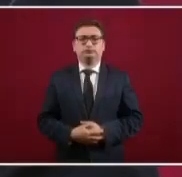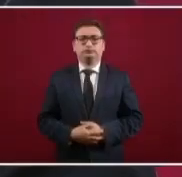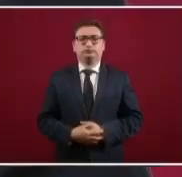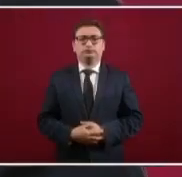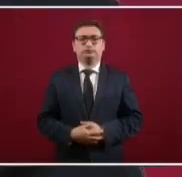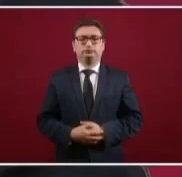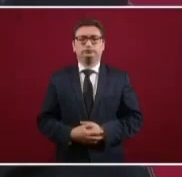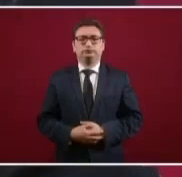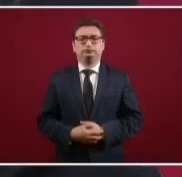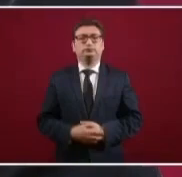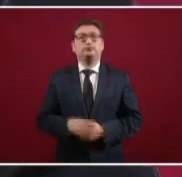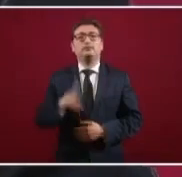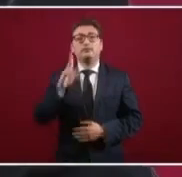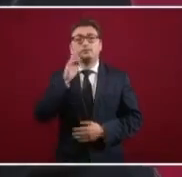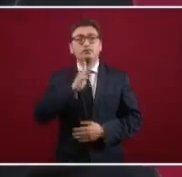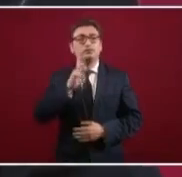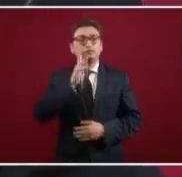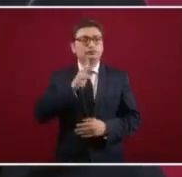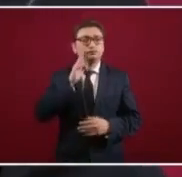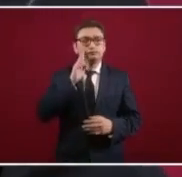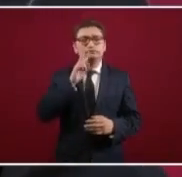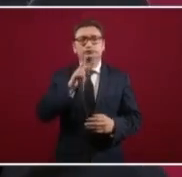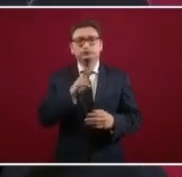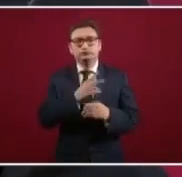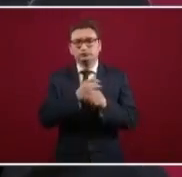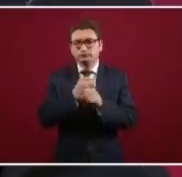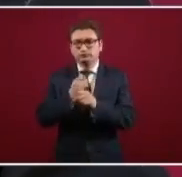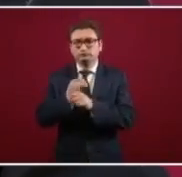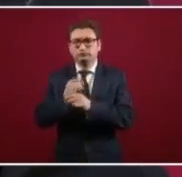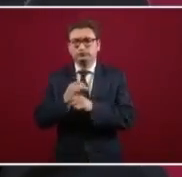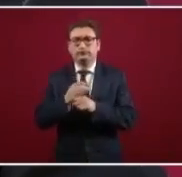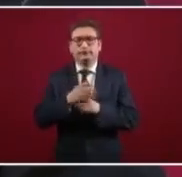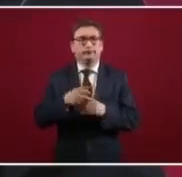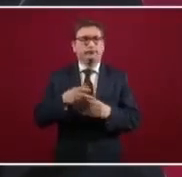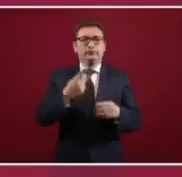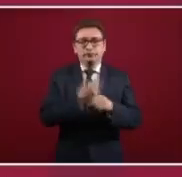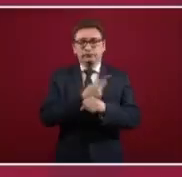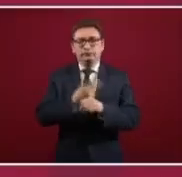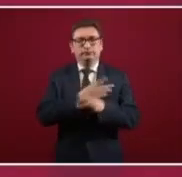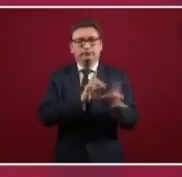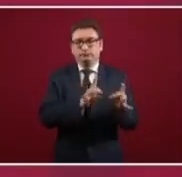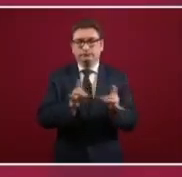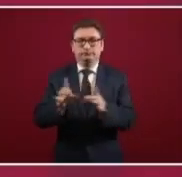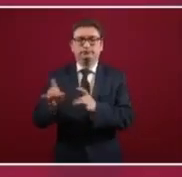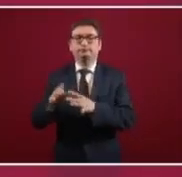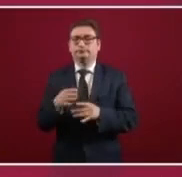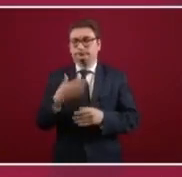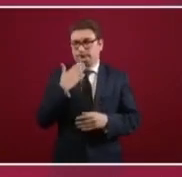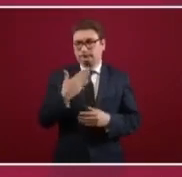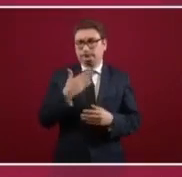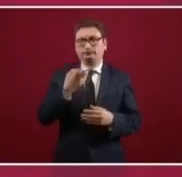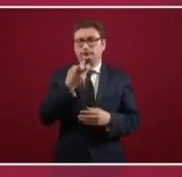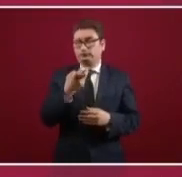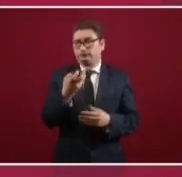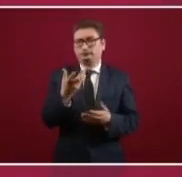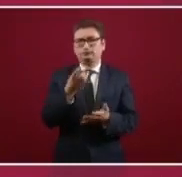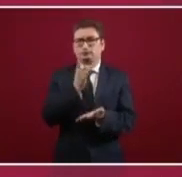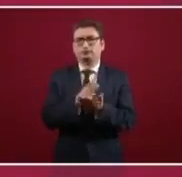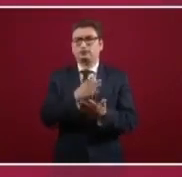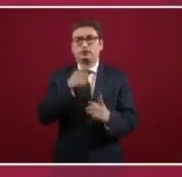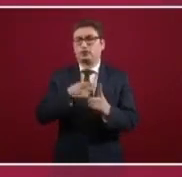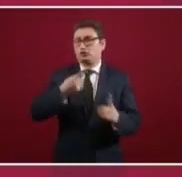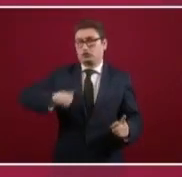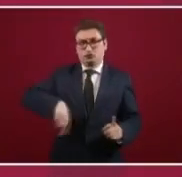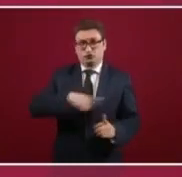es medir bien lo que está sucediendo y esto no sólo es para